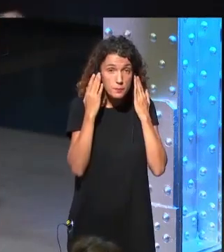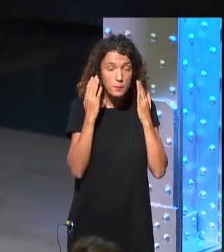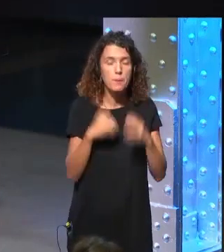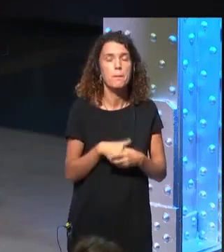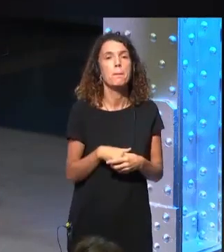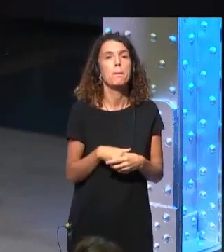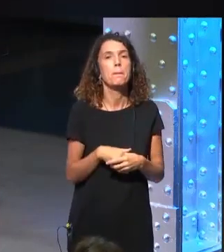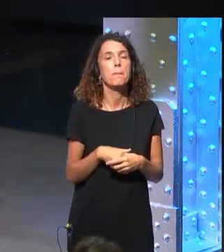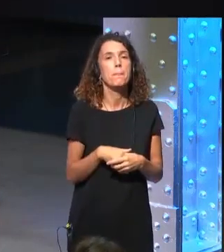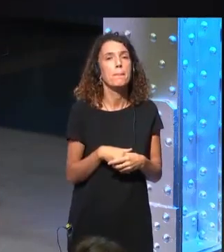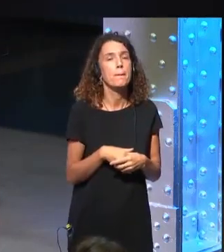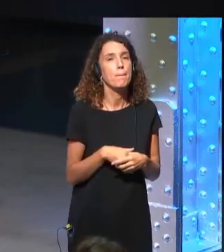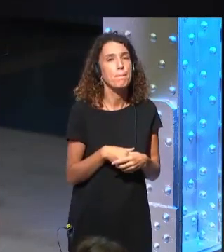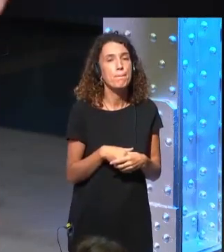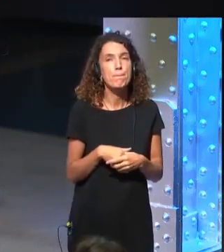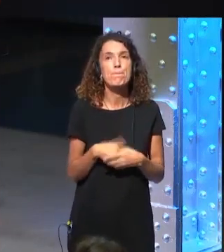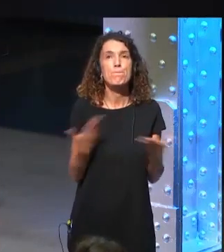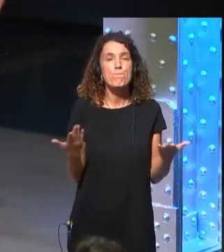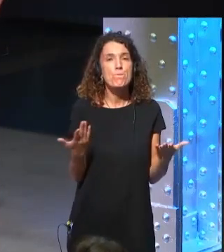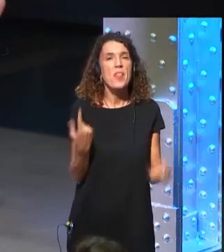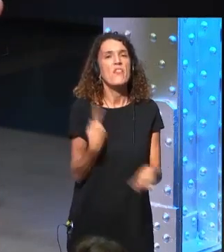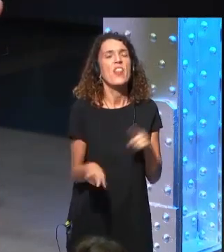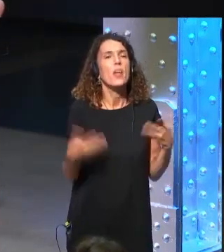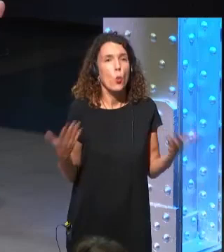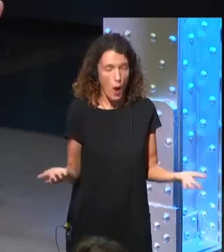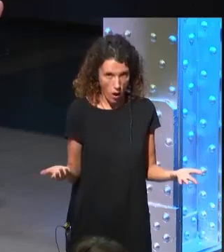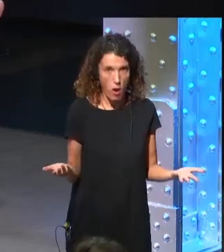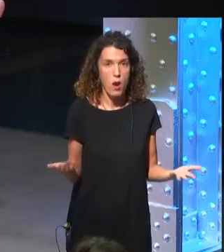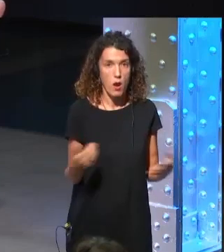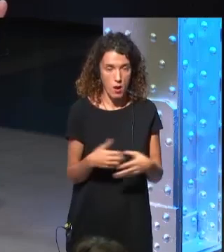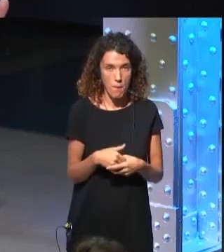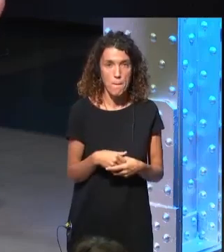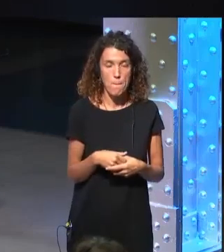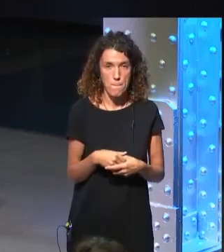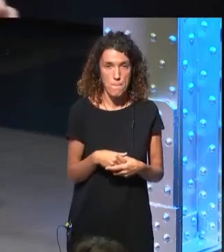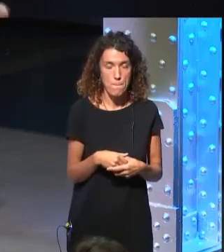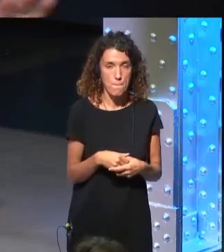Entonces, ¿qué es lo que establece la diferencia?